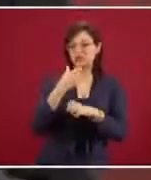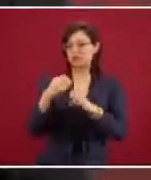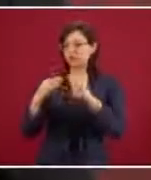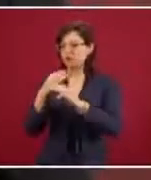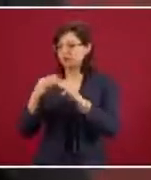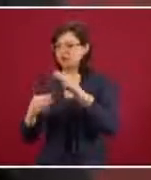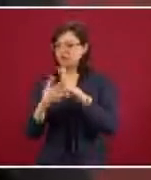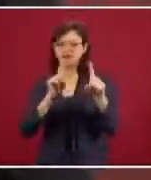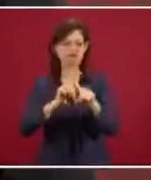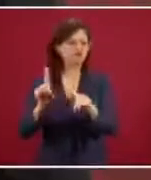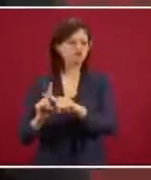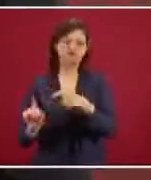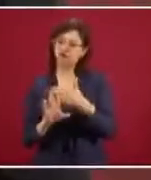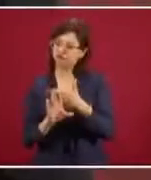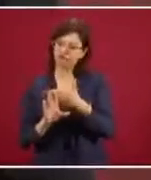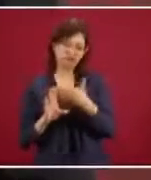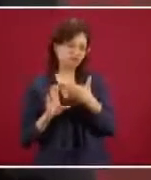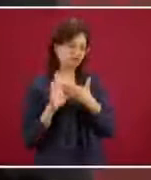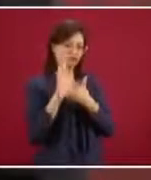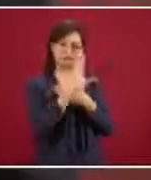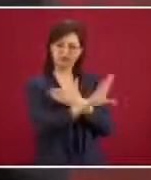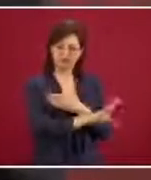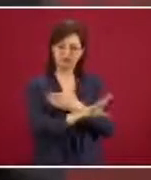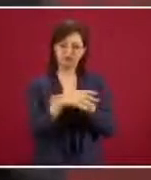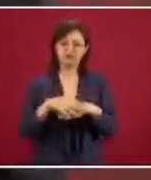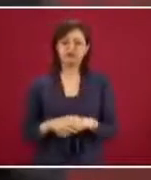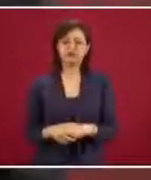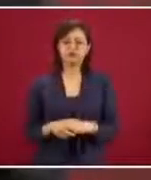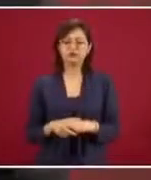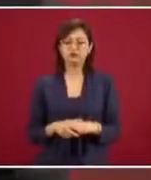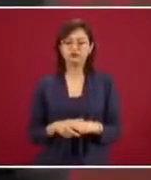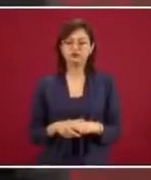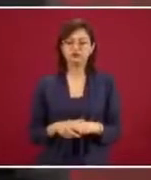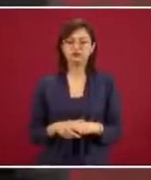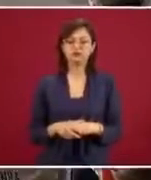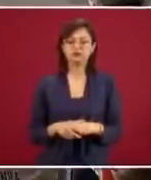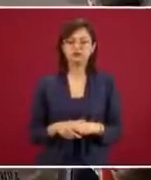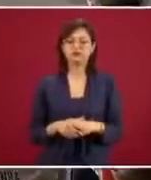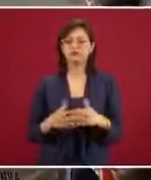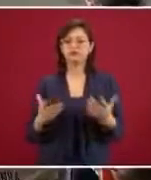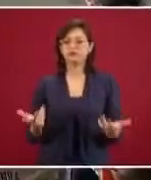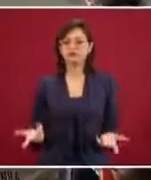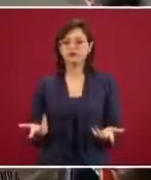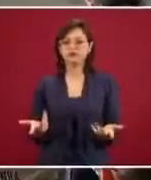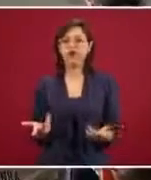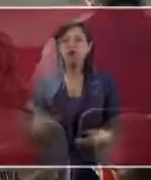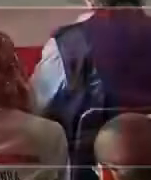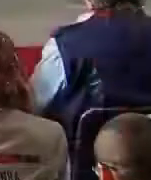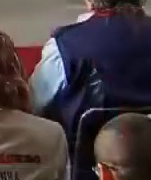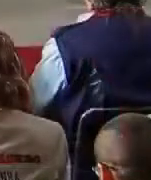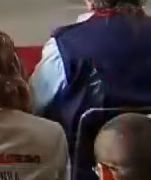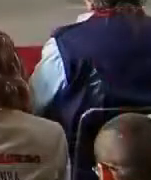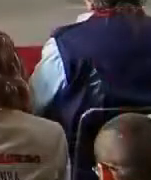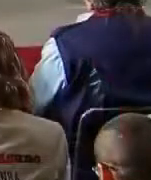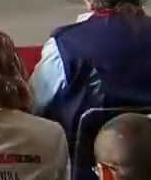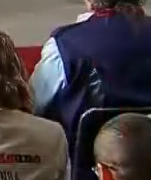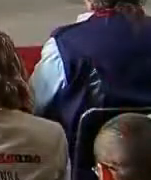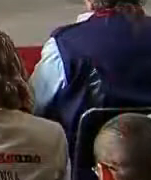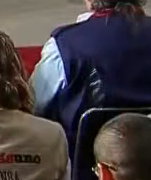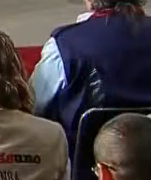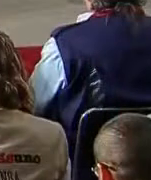se necesitan para enfrentar la pandemia. Que no el que tenga más